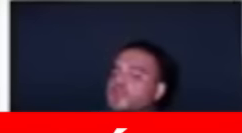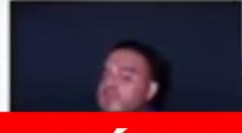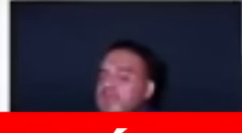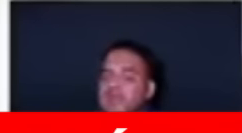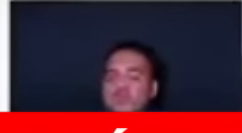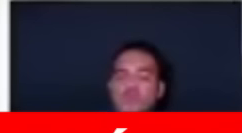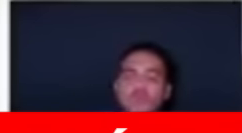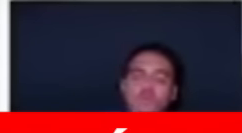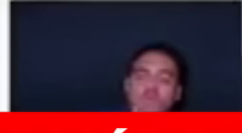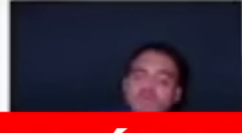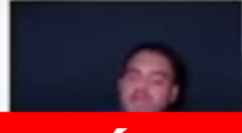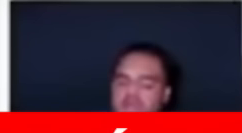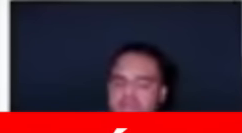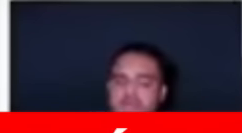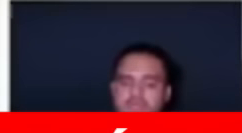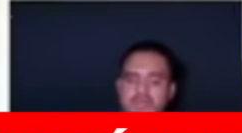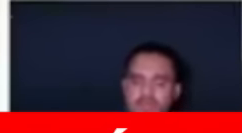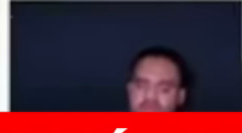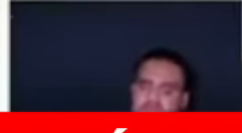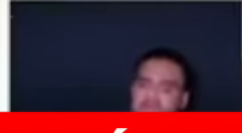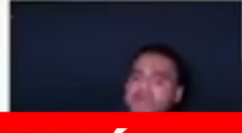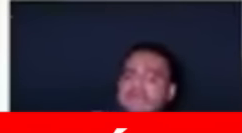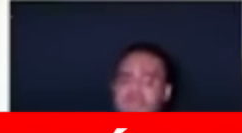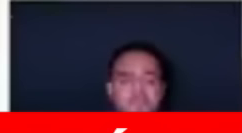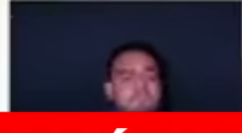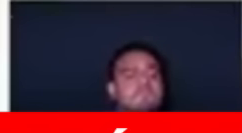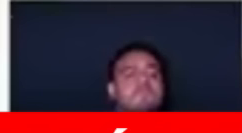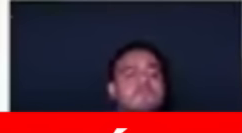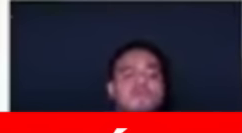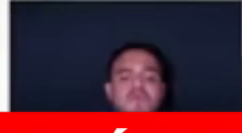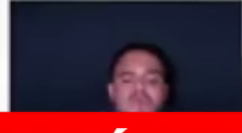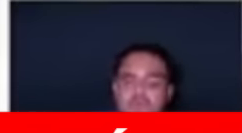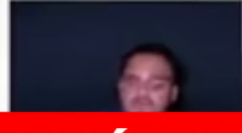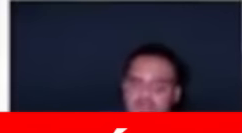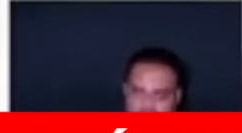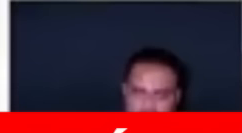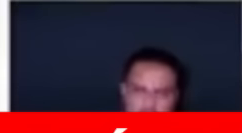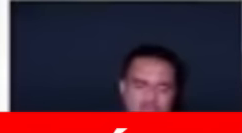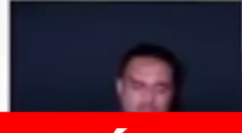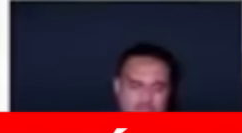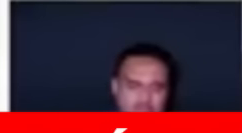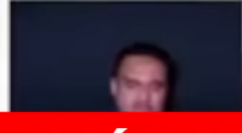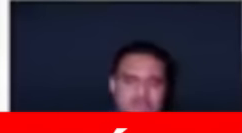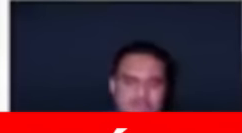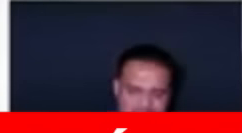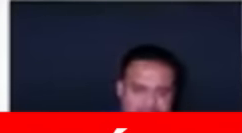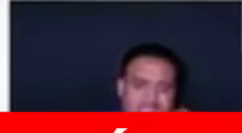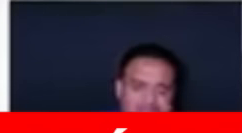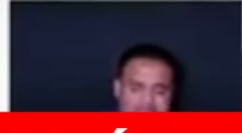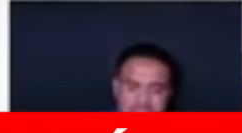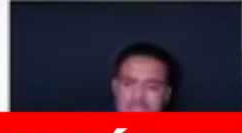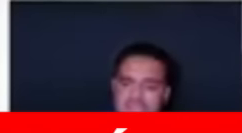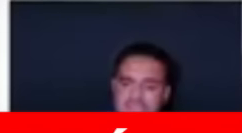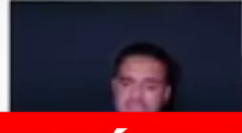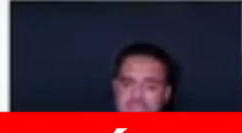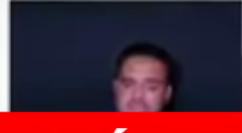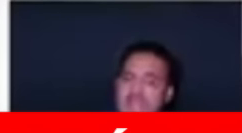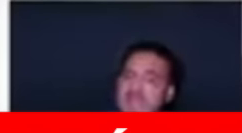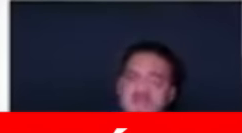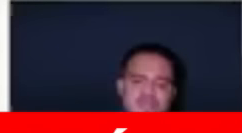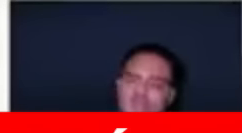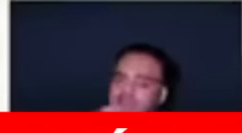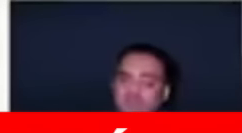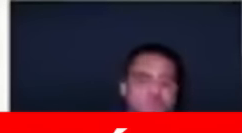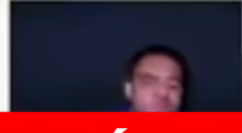donde participar, que me preguntan qué vamos a hacer, quieren una trinchera para actuar y salvar a